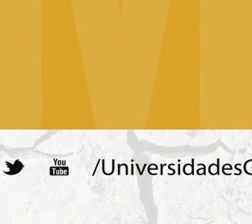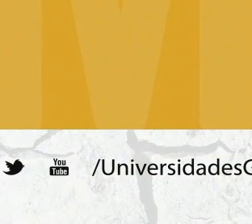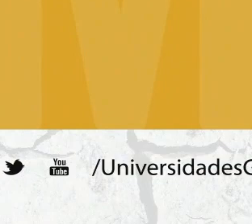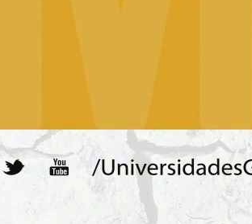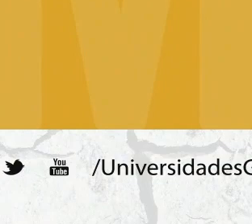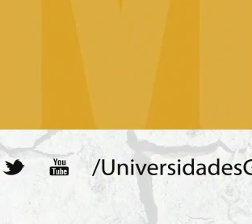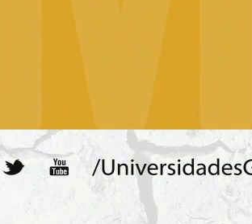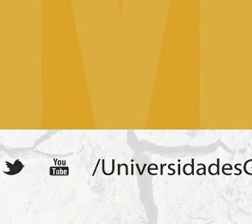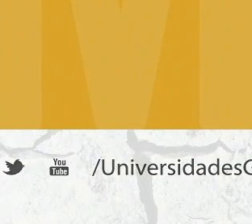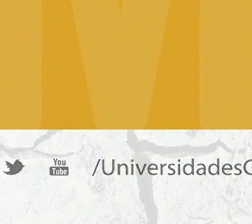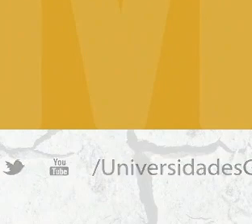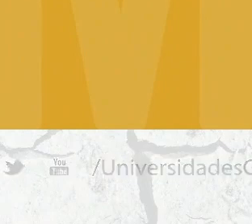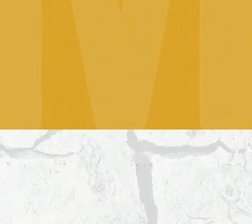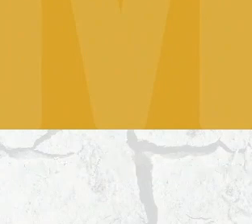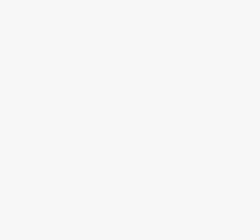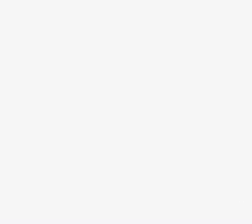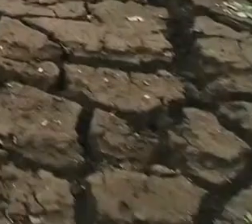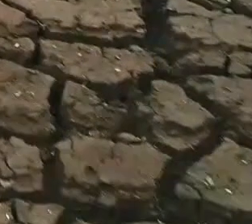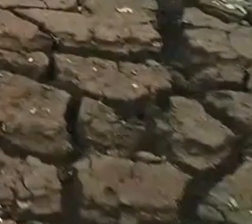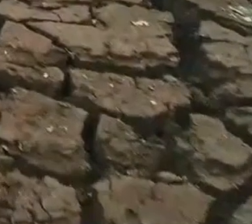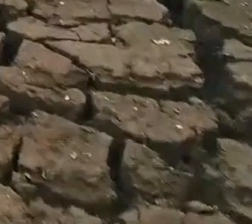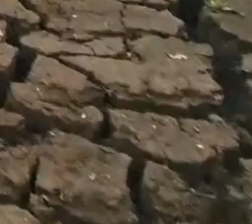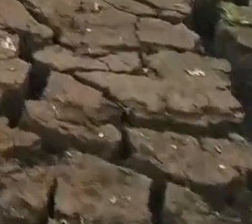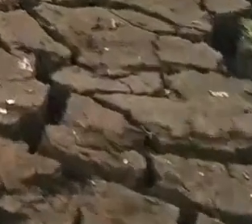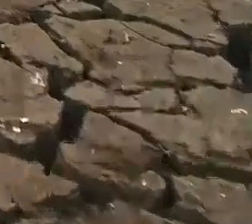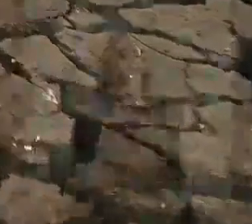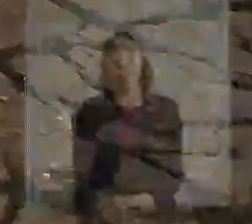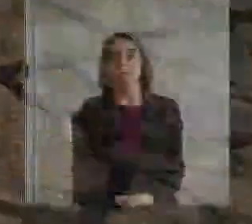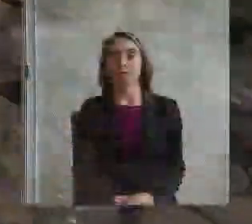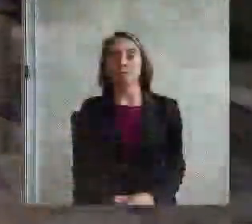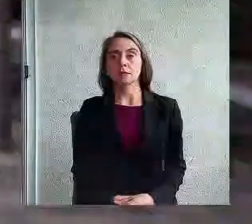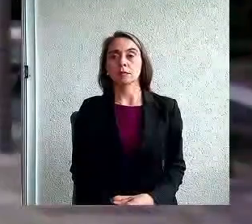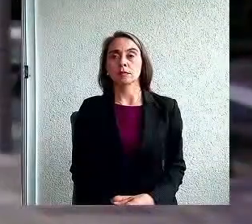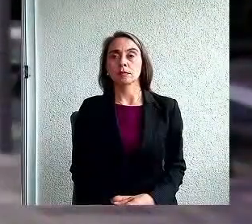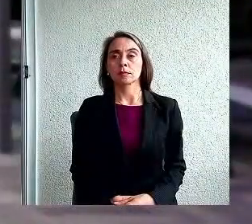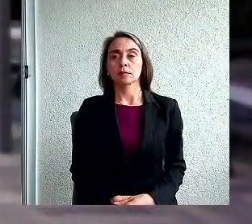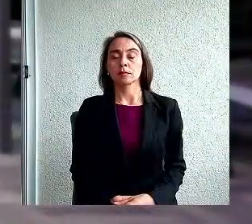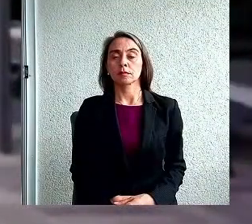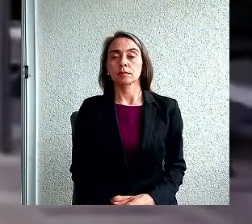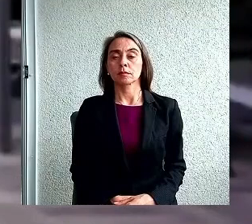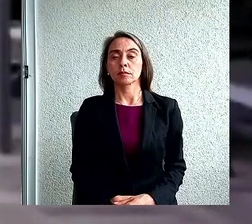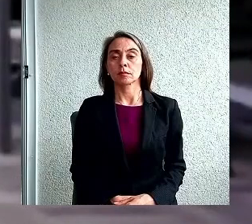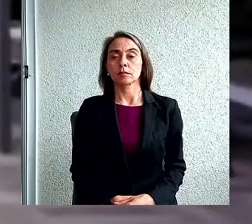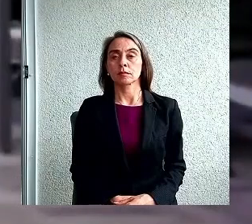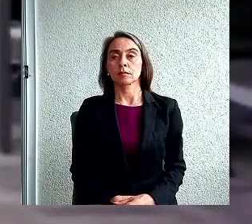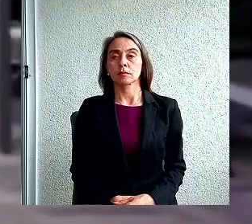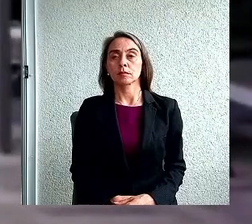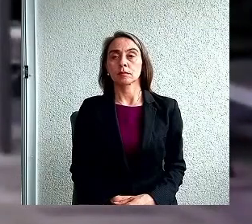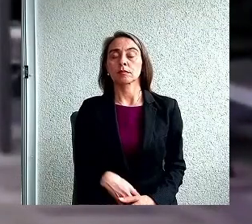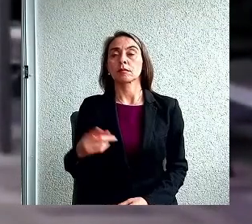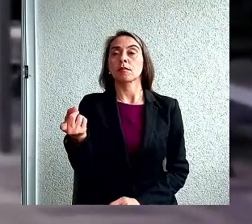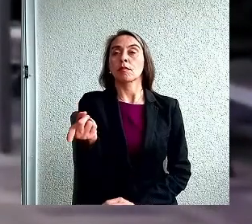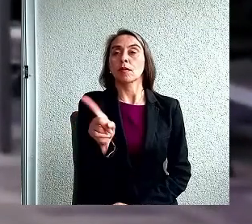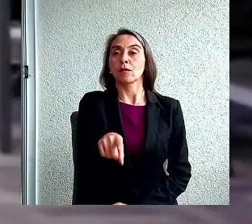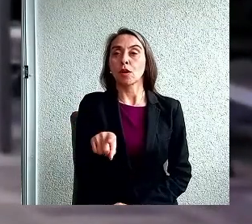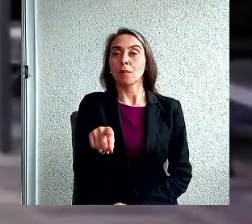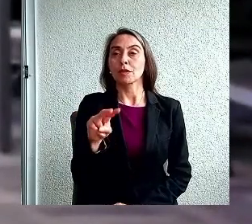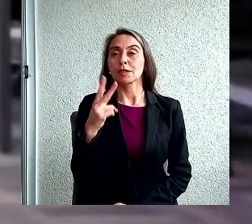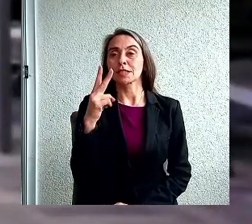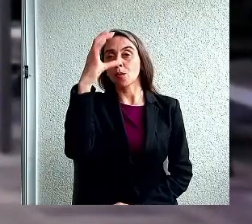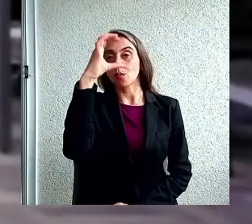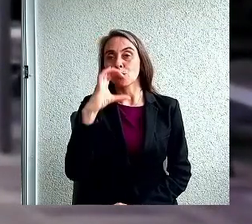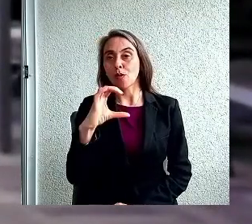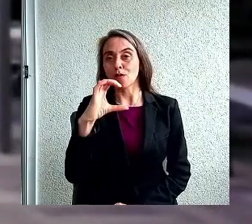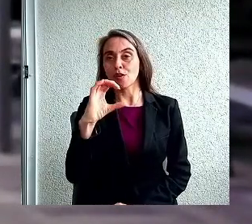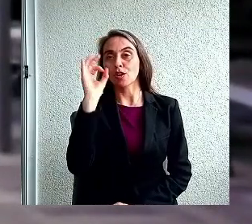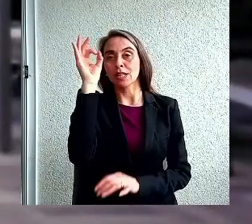Y reanudamos el segundo bloque del seminario virtual Medio Ambiente y Cambio Climático y saludamos nuevamente al doctor